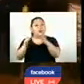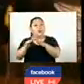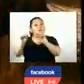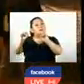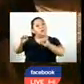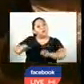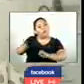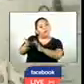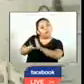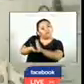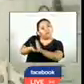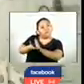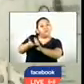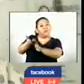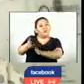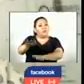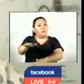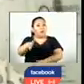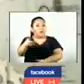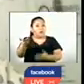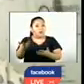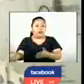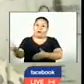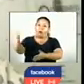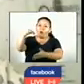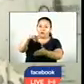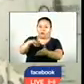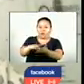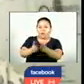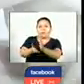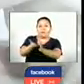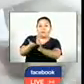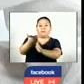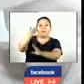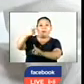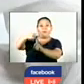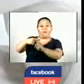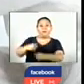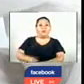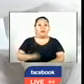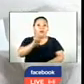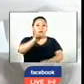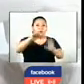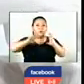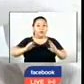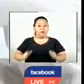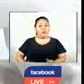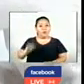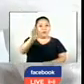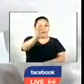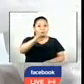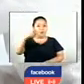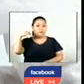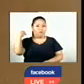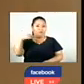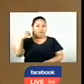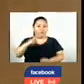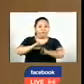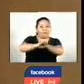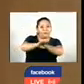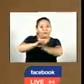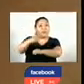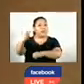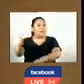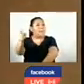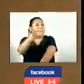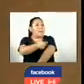crecimiento que si bien por lo menos hemos retomado como una senda de crecimiento positivo para el gobierno de colombia el avance de la campaña de vacunación contra el